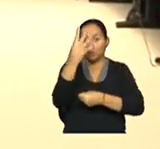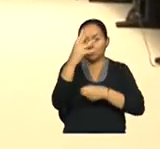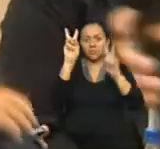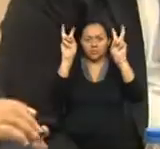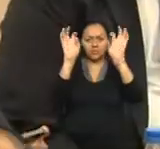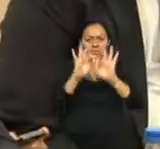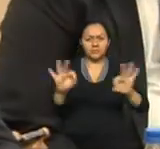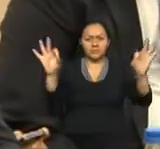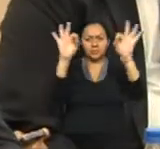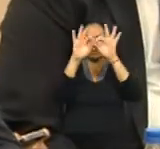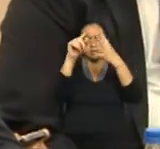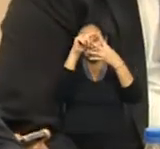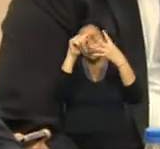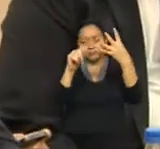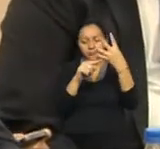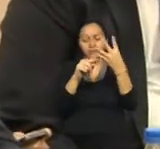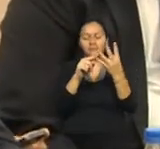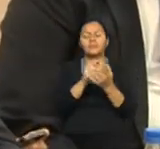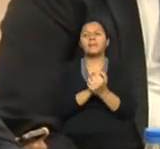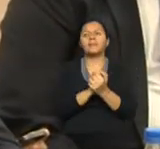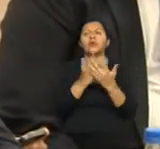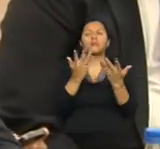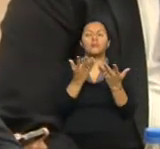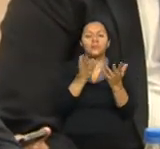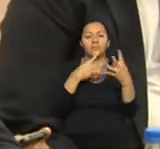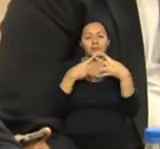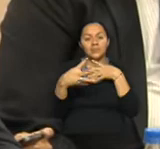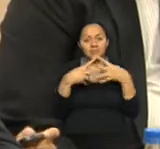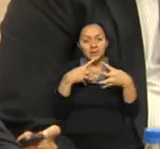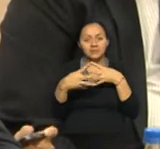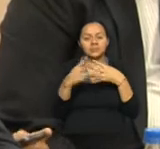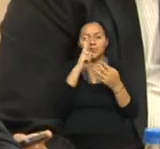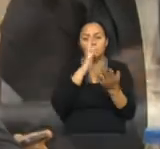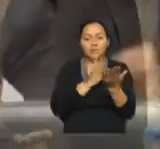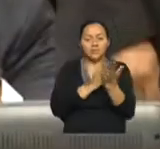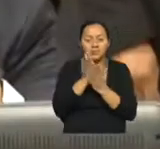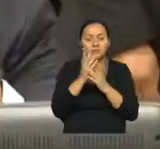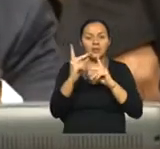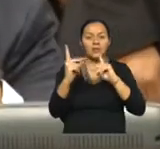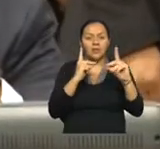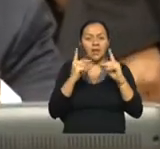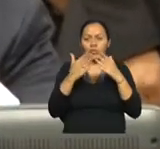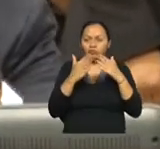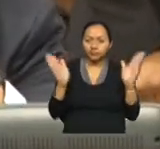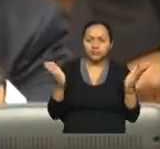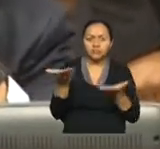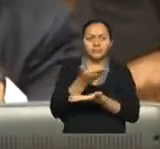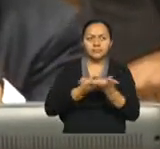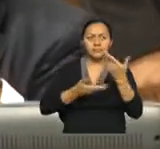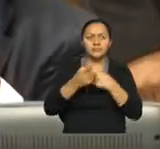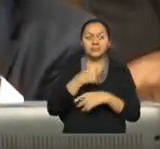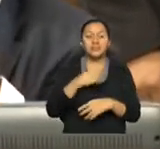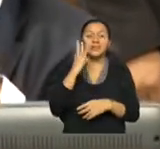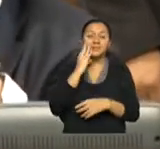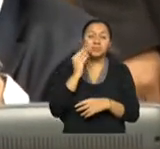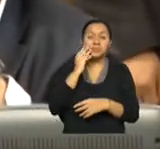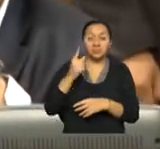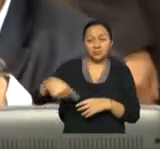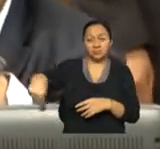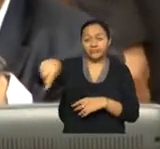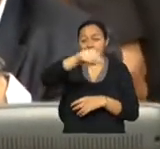estratégicos con transparencia, honestidad y en un permanente diálogo de puertas abiertas. La experiencia que ustedes tienen acumulada en esta